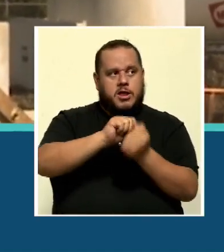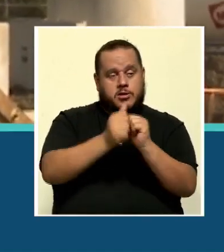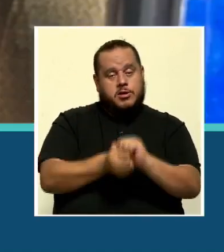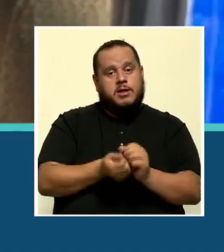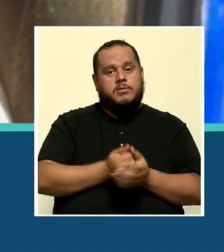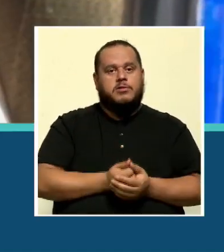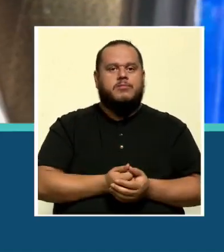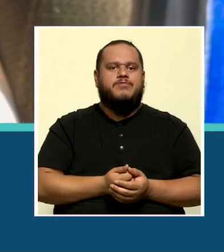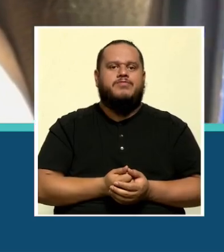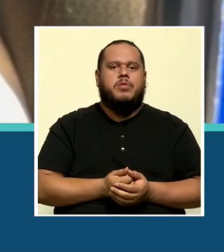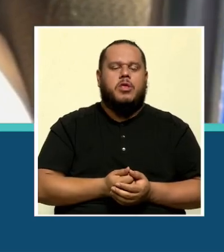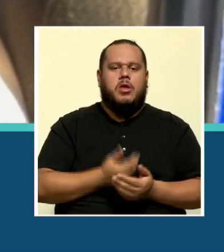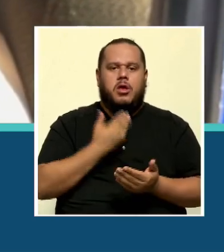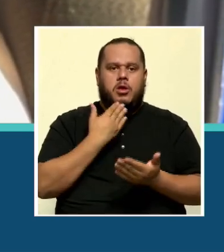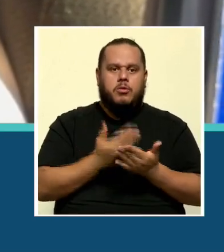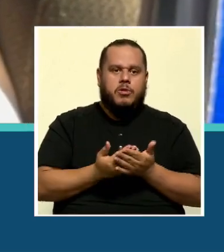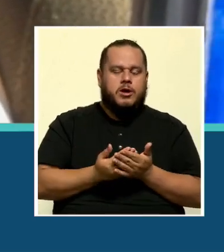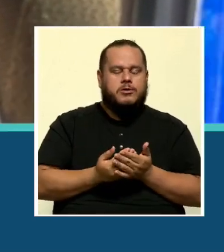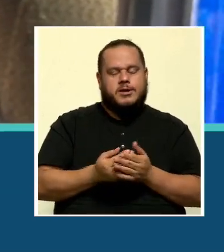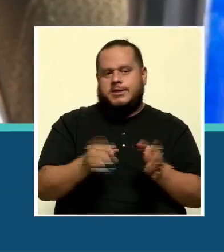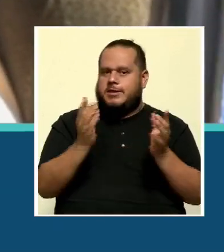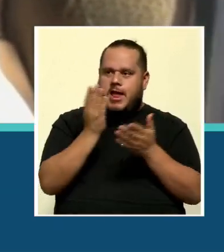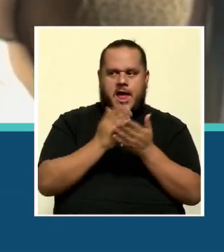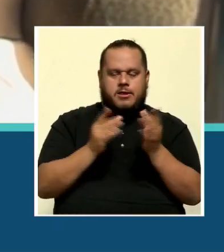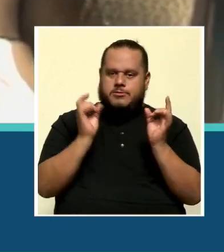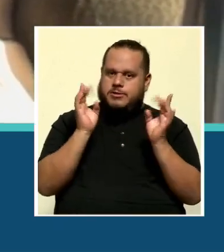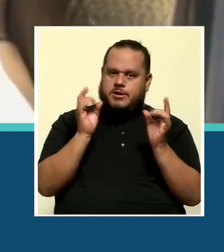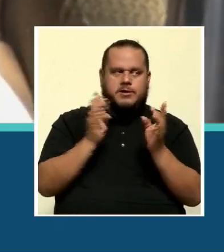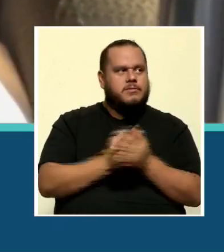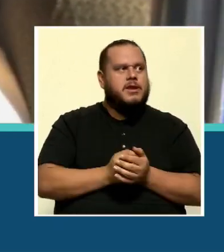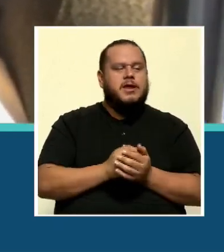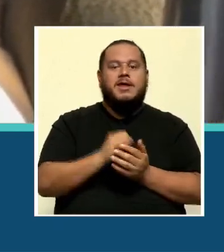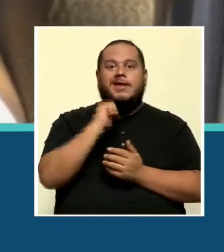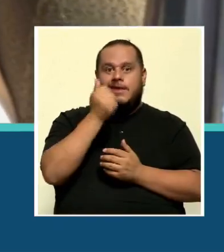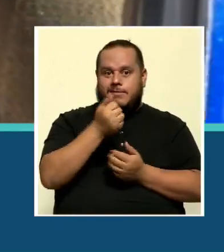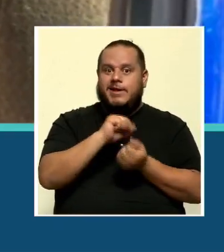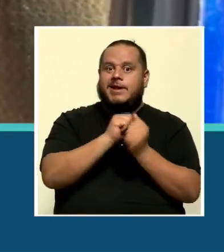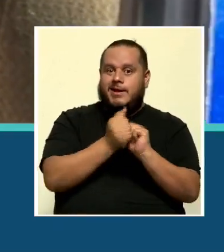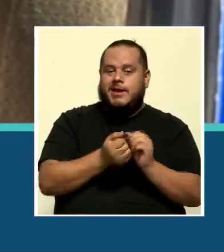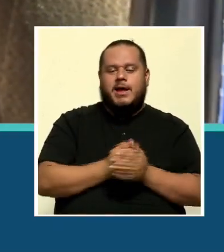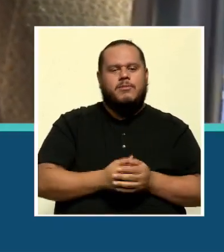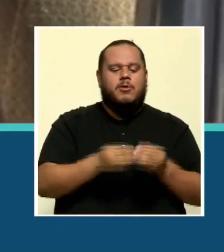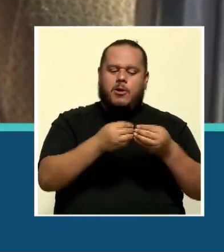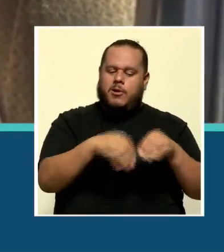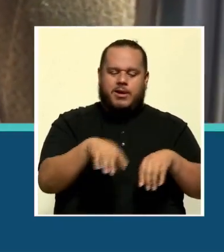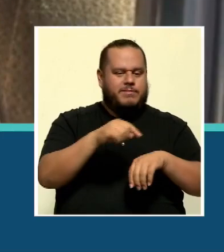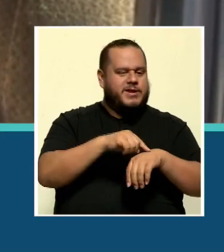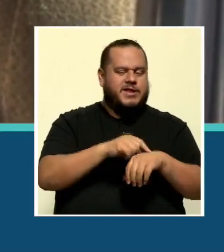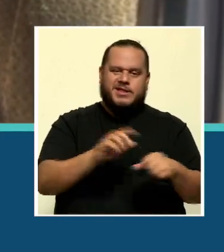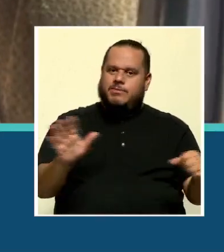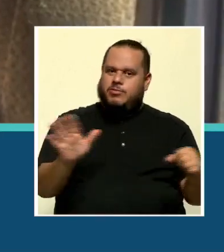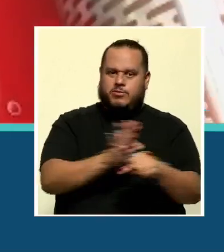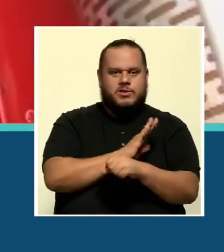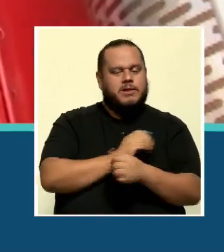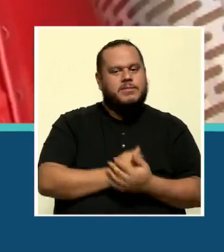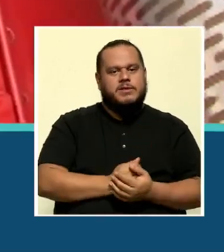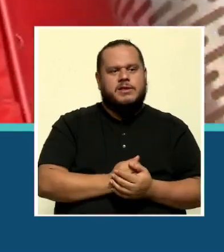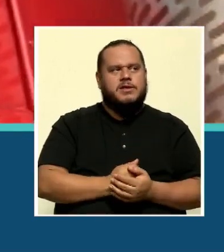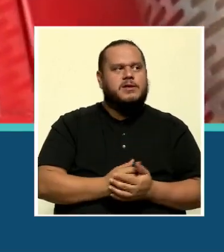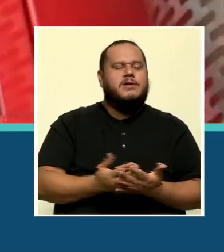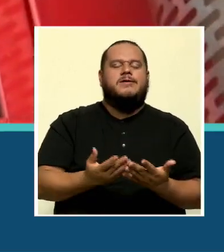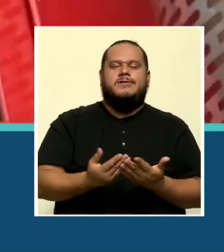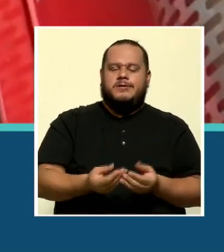cambios? Bueno, lo que están viendo es una barbaridad. Y mañana hay cambios viales también. Pérdida de tiempo totalmente.